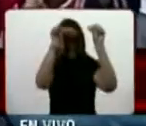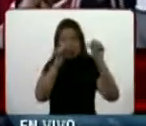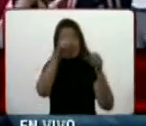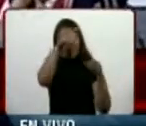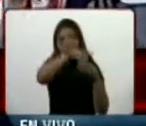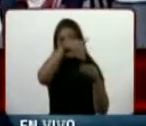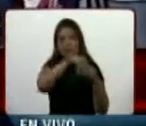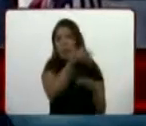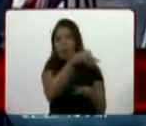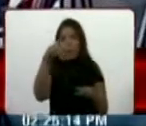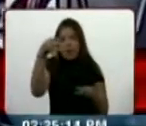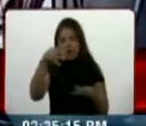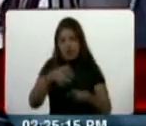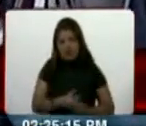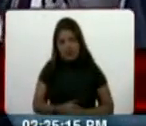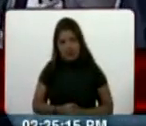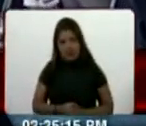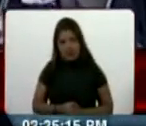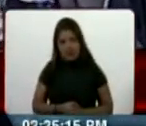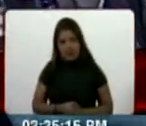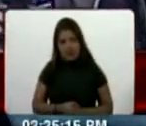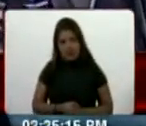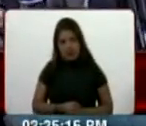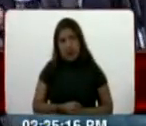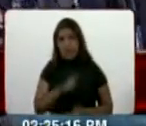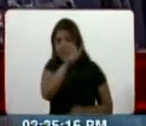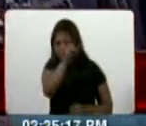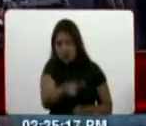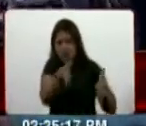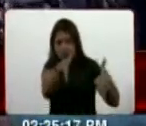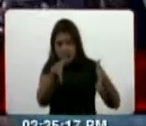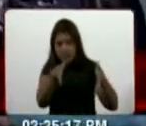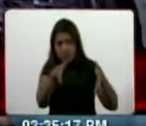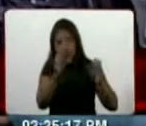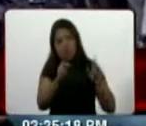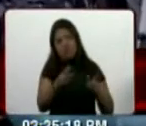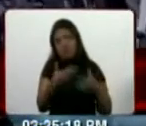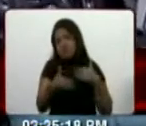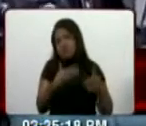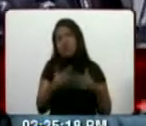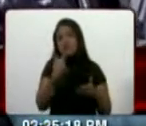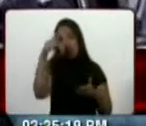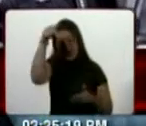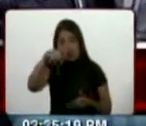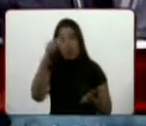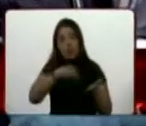perfecto. Quien gane, que gane. Yo lo voy a decir aquí otra vez.